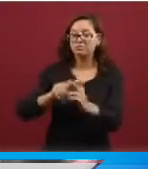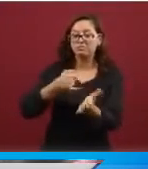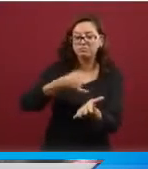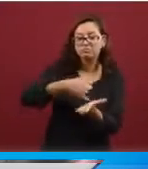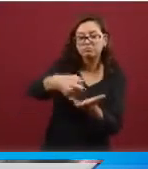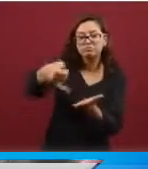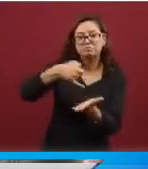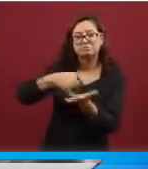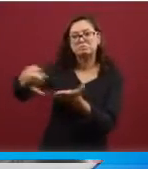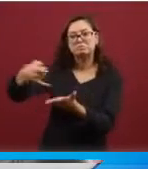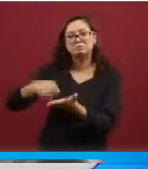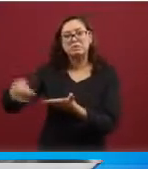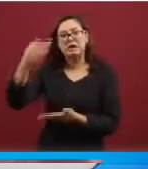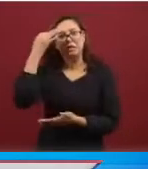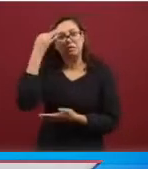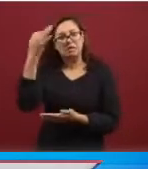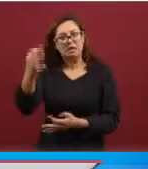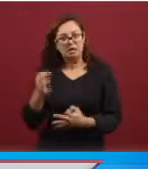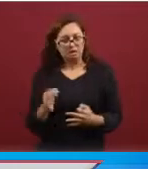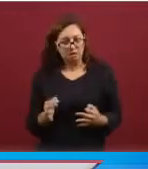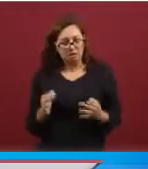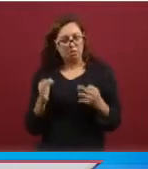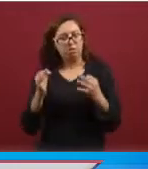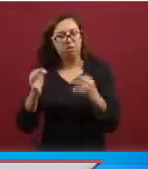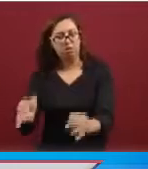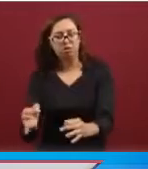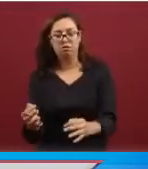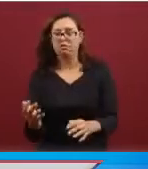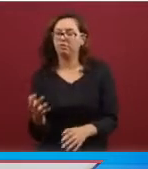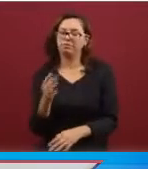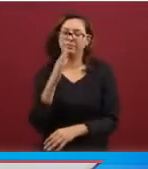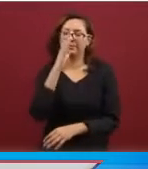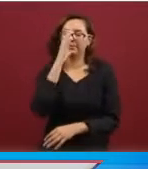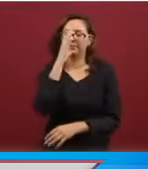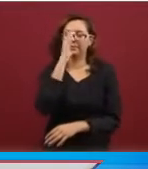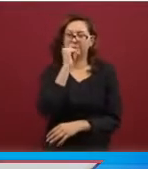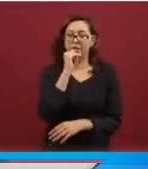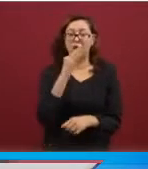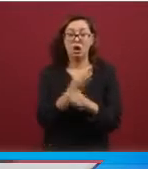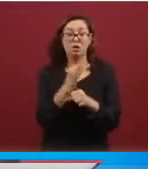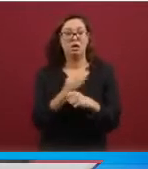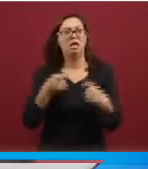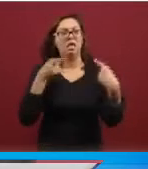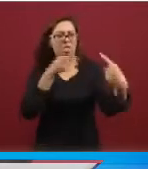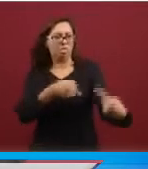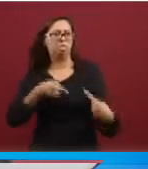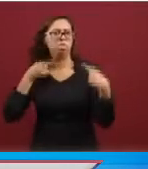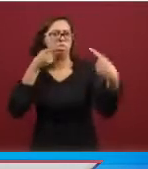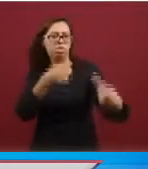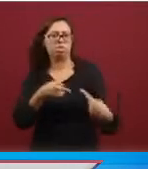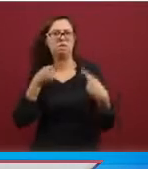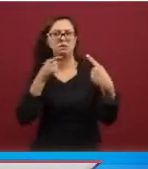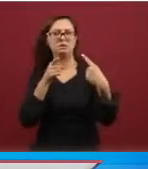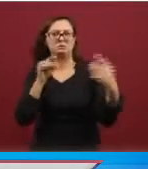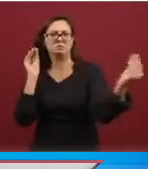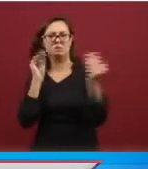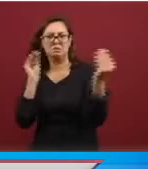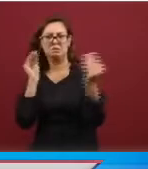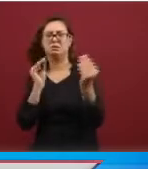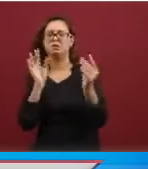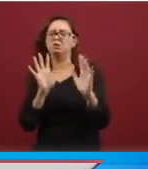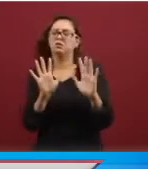pobreza y con los niveles más altos de desnutrición. Si no se entregan los fertilizantes, no habrá buenas cosechas. Hasta ahora solo se ha entregado